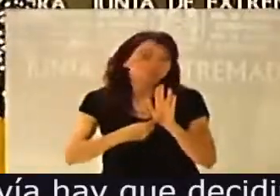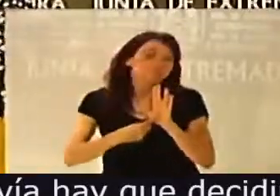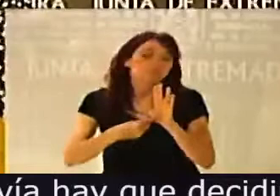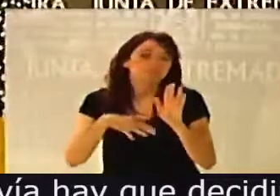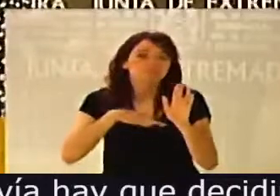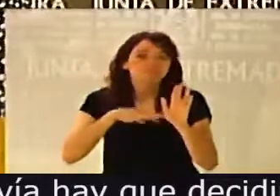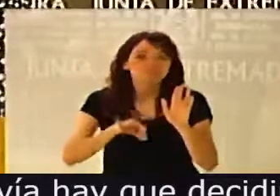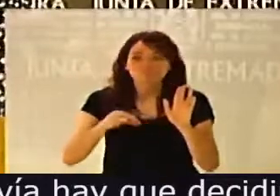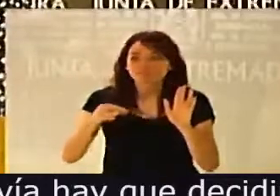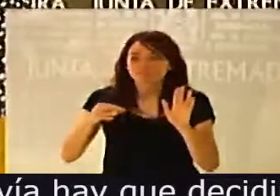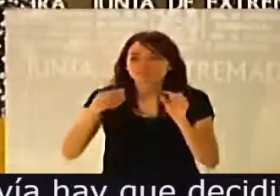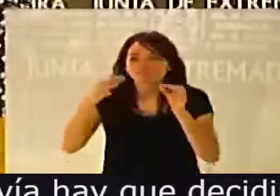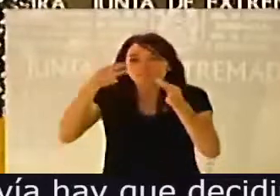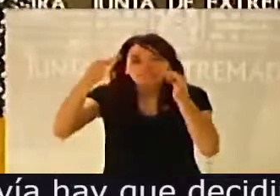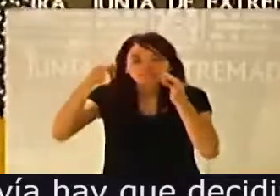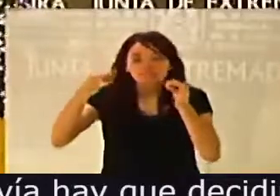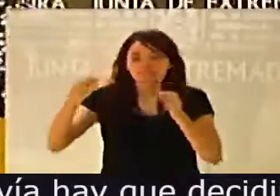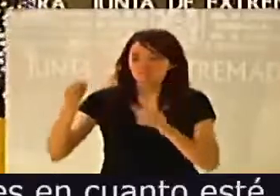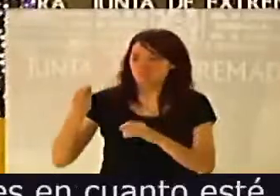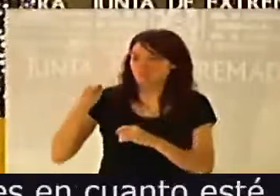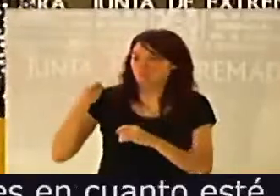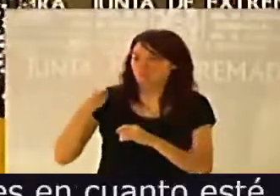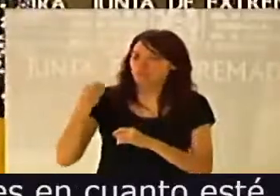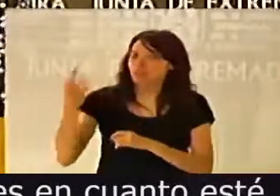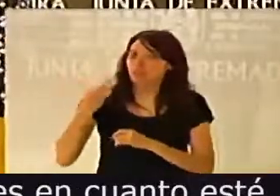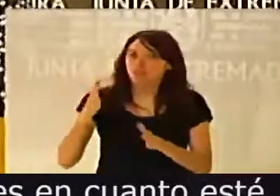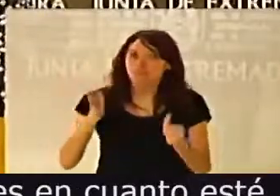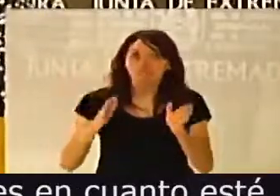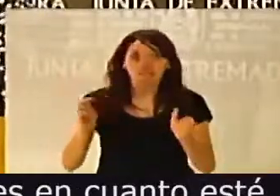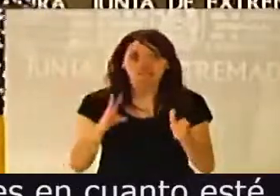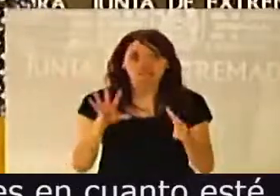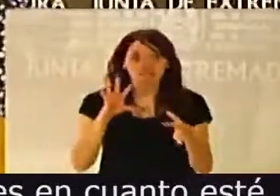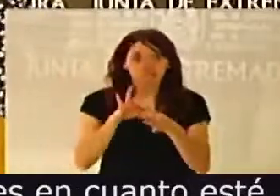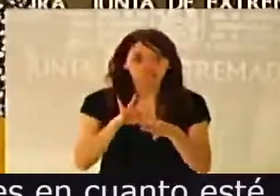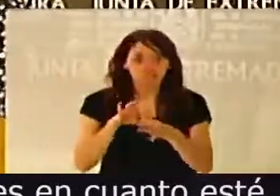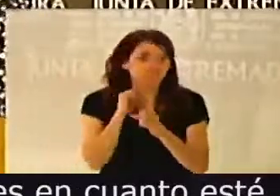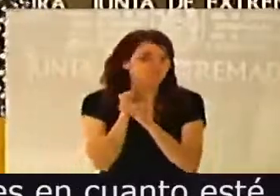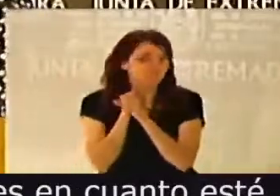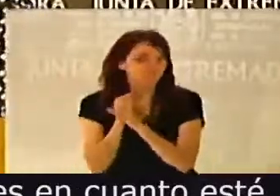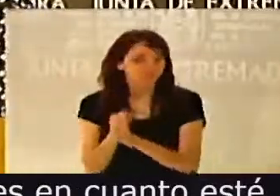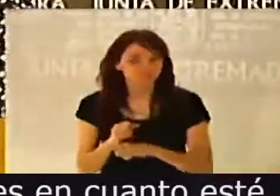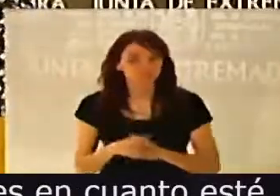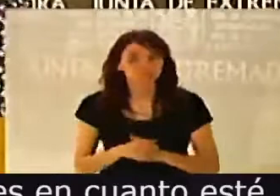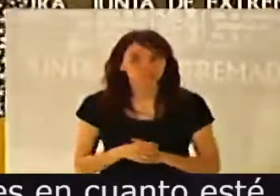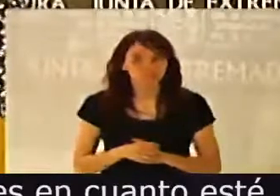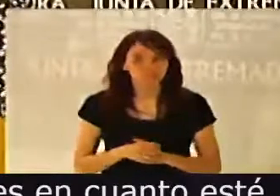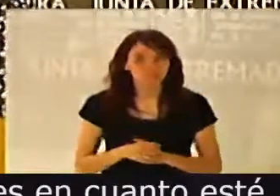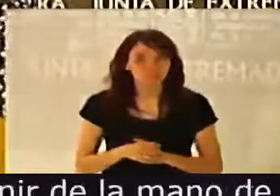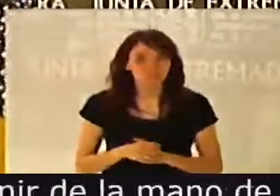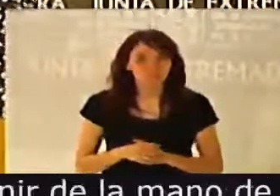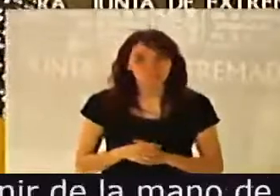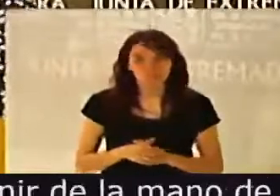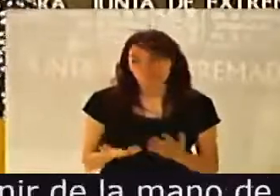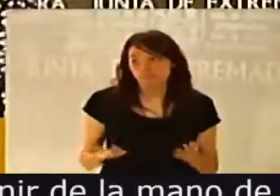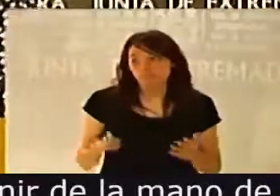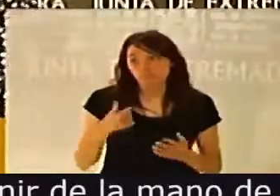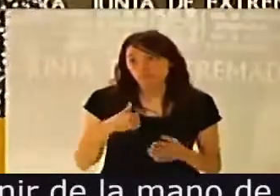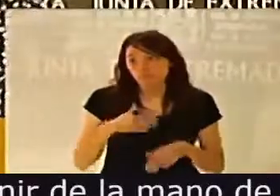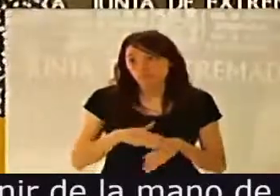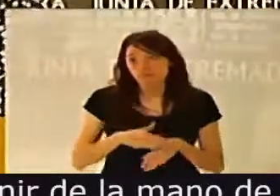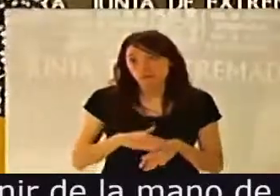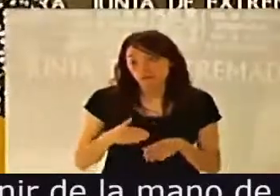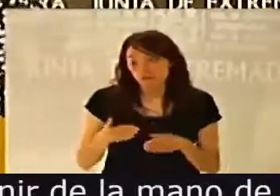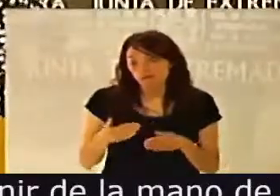que me preguntan tienen que venir de la mano de la fase 3. Y tienen que saber en ese sentido, para que yo pueda darles al menos una